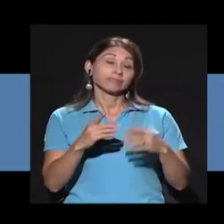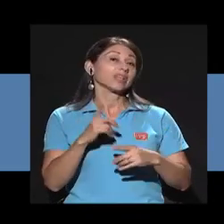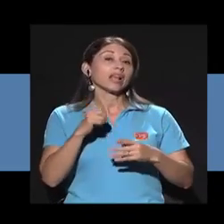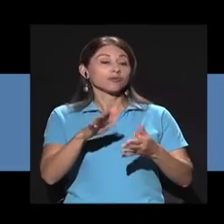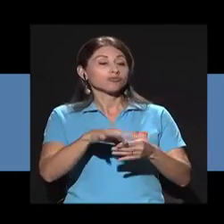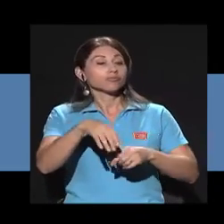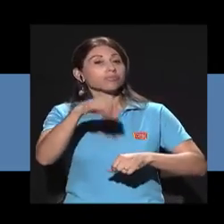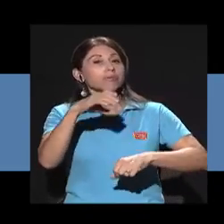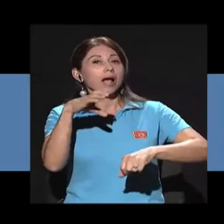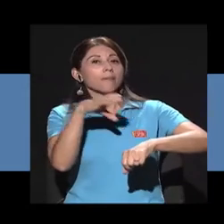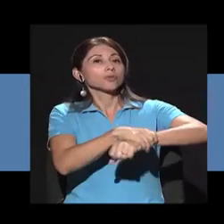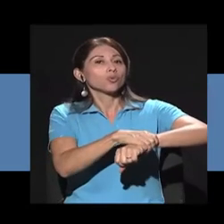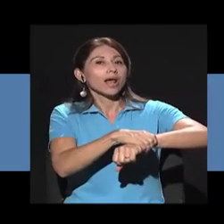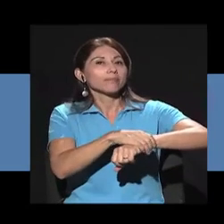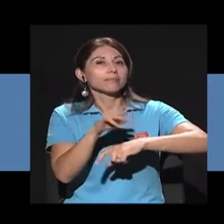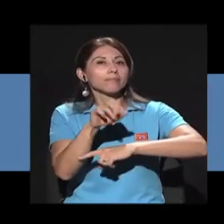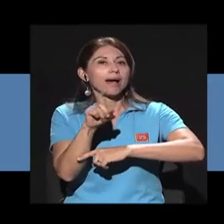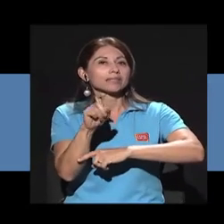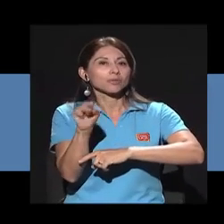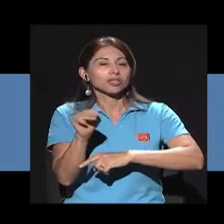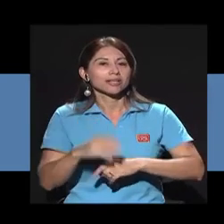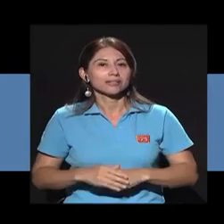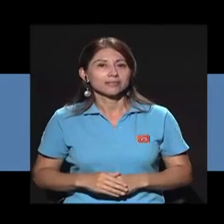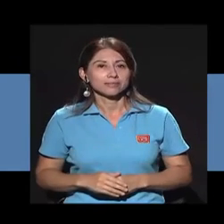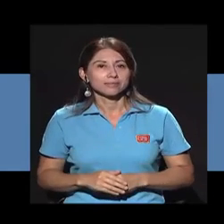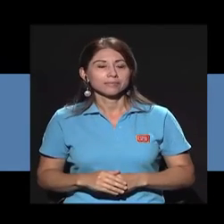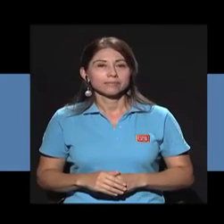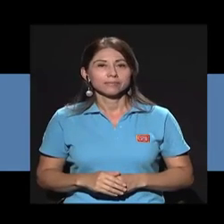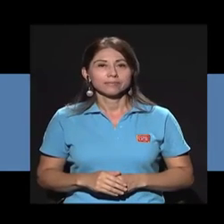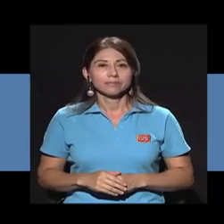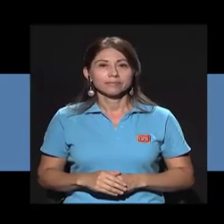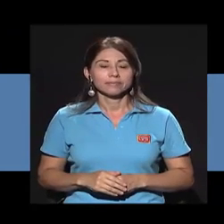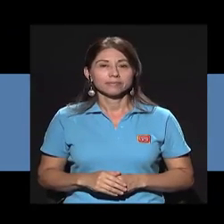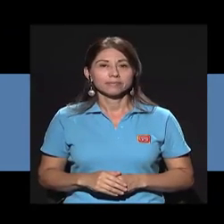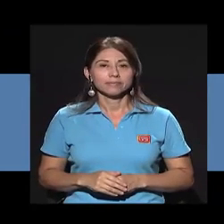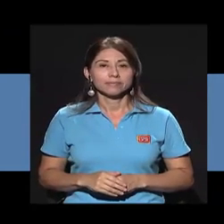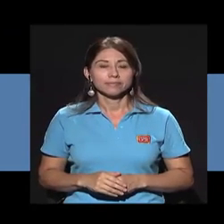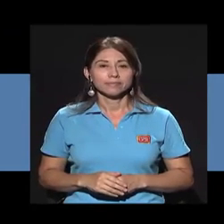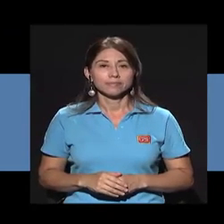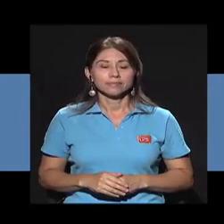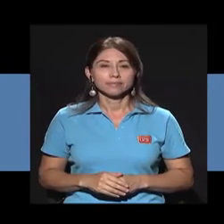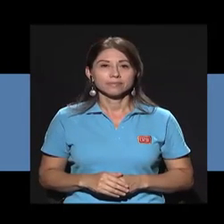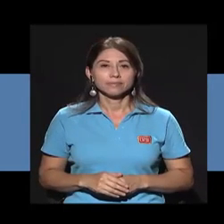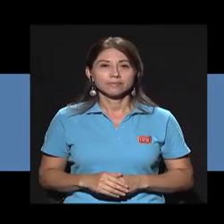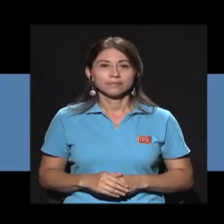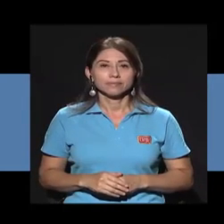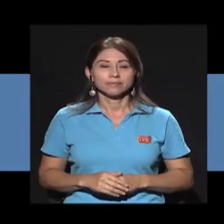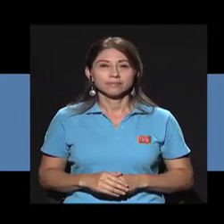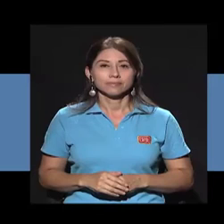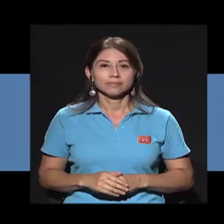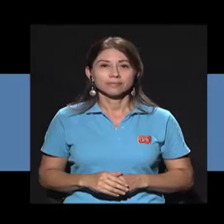Una orden de captura en contra de Máximo Siles. ¡Puro! ¡Puro!